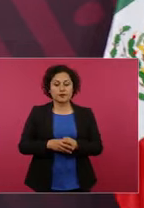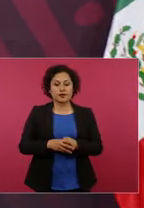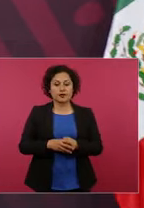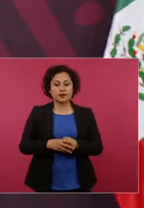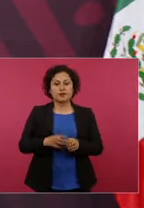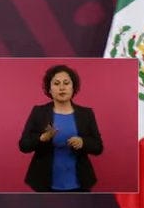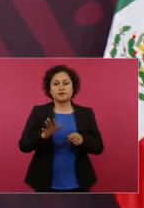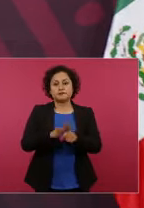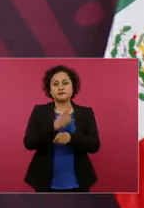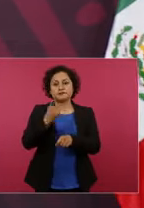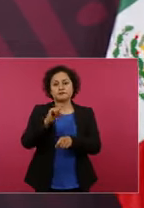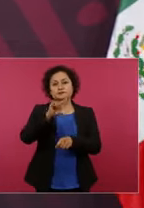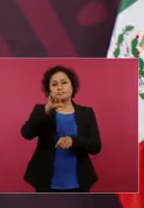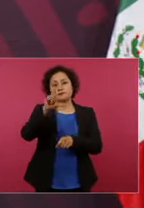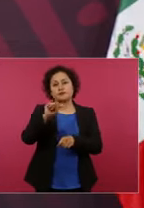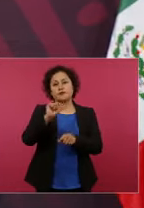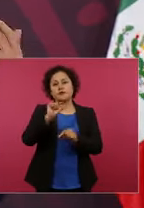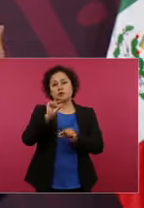Moderando.